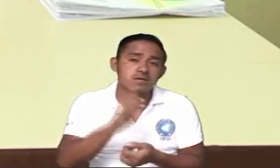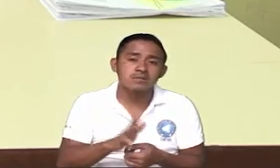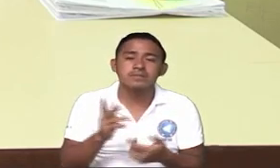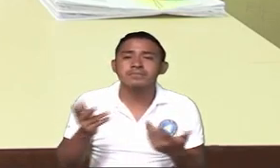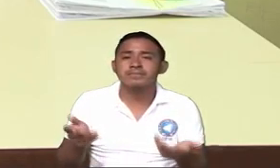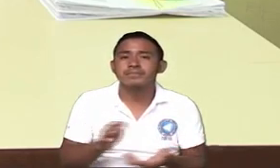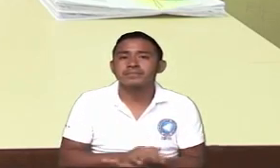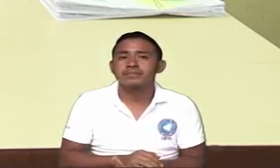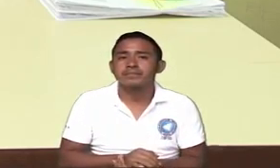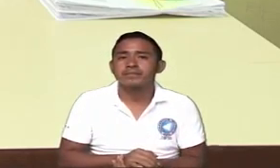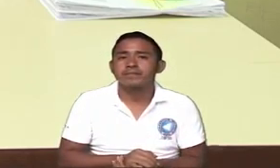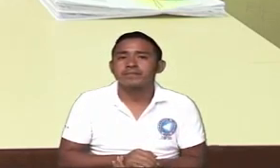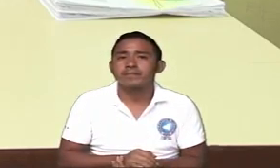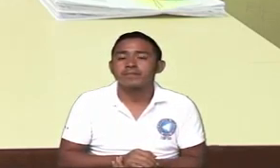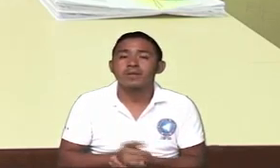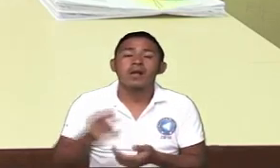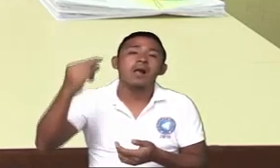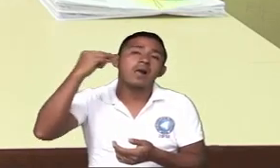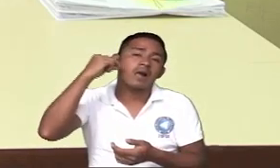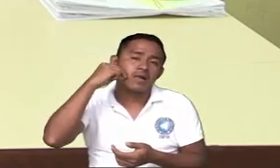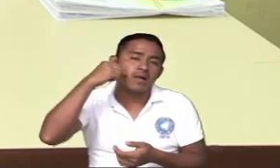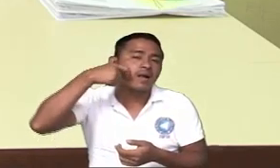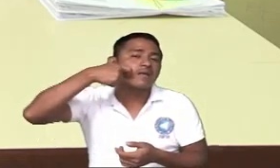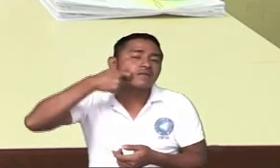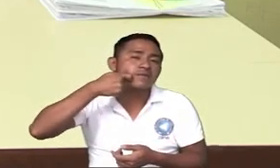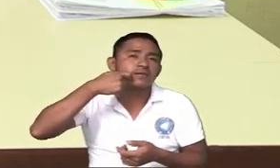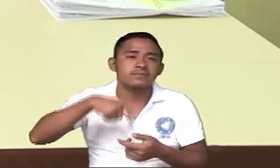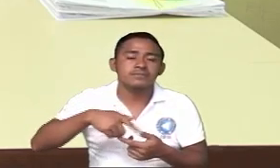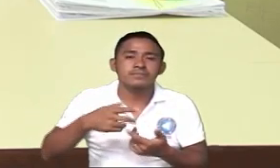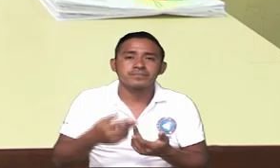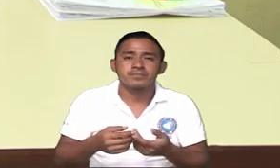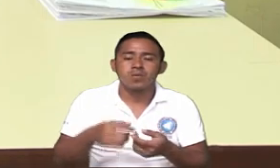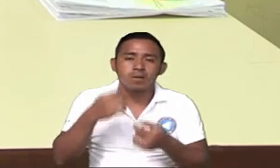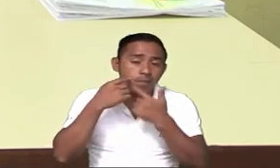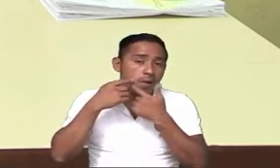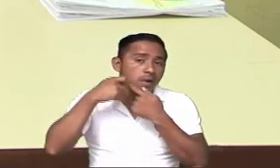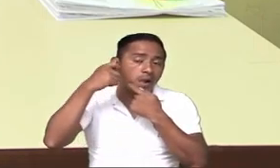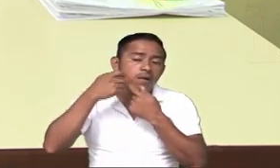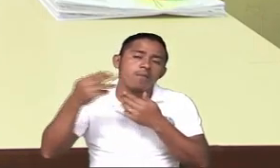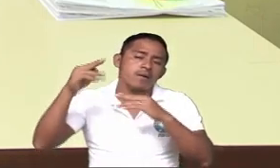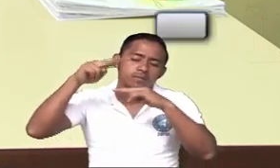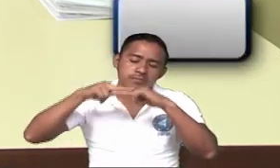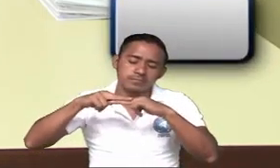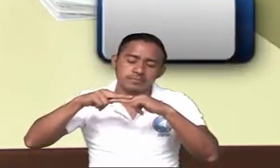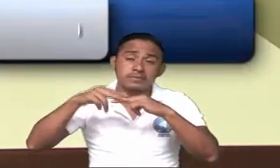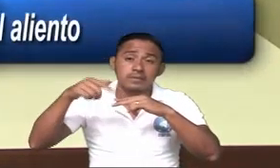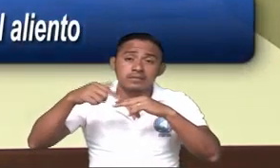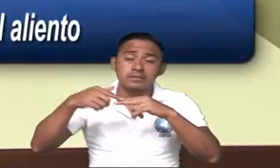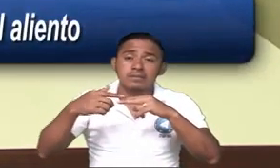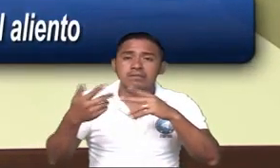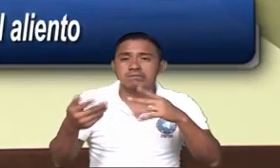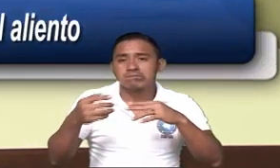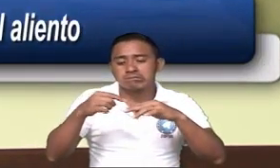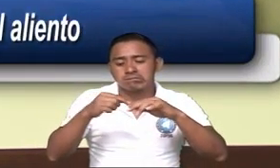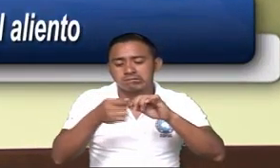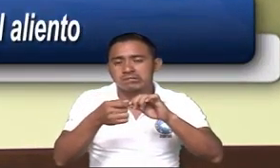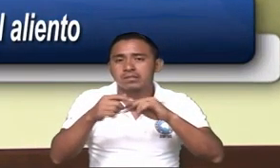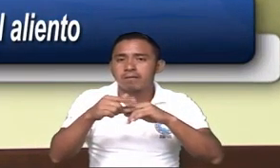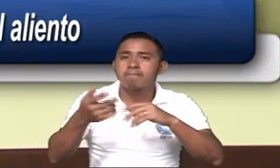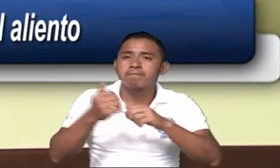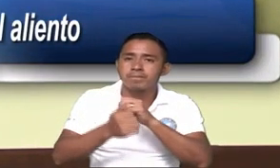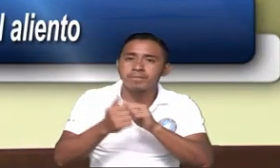muelas calzadas, tal vez se calzó la muela y de repente se le picó nuevamente, eso